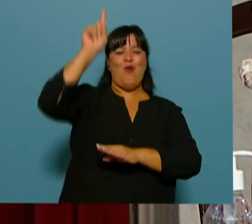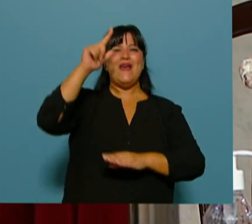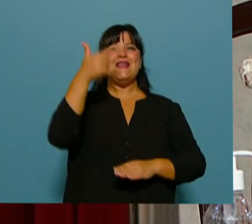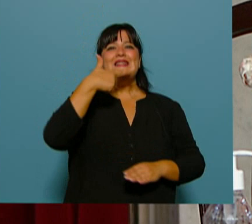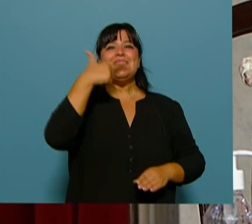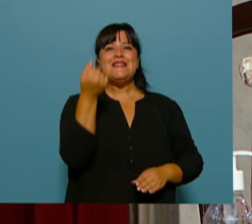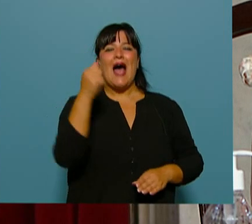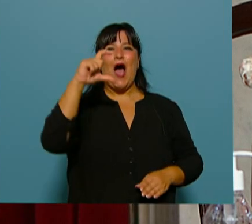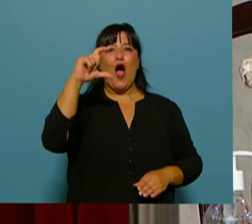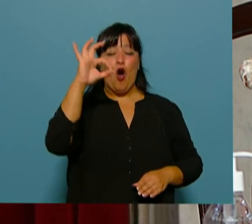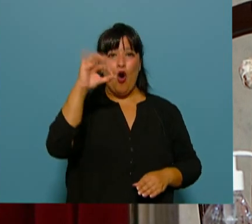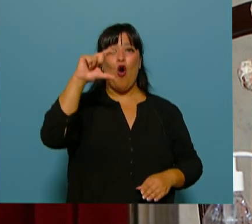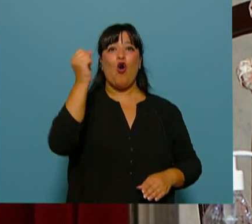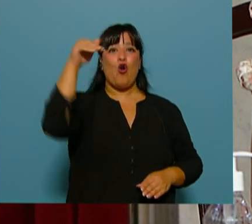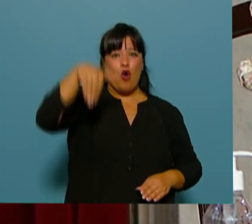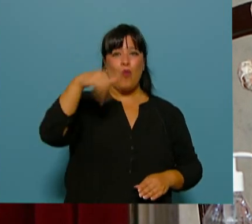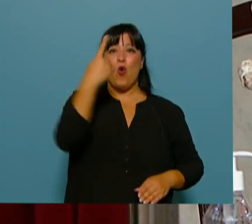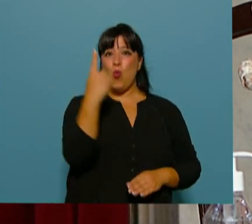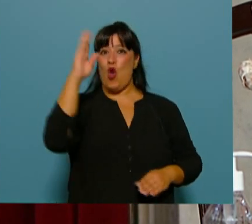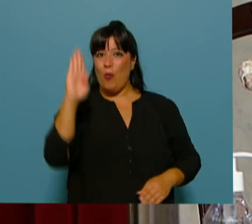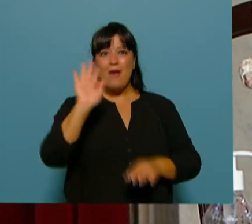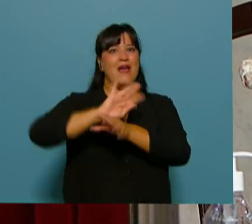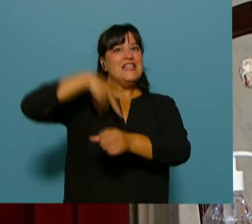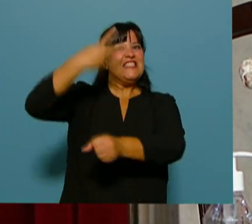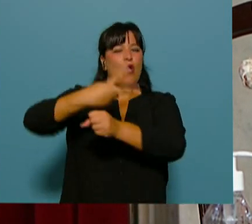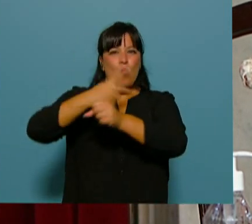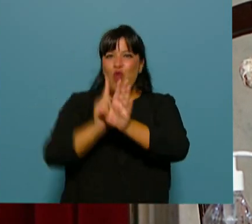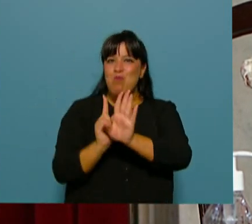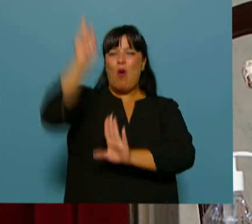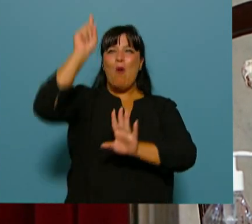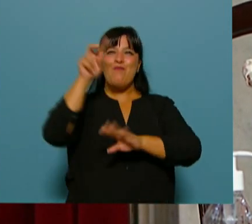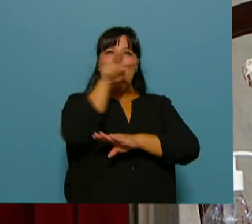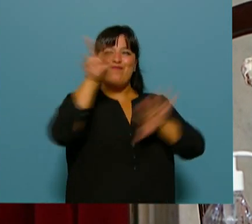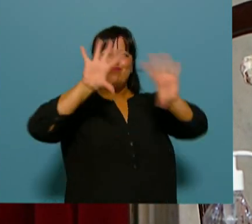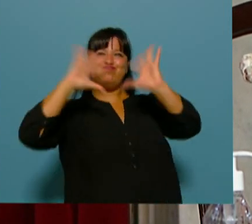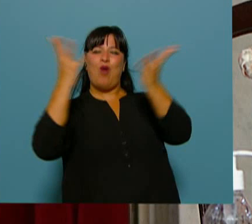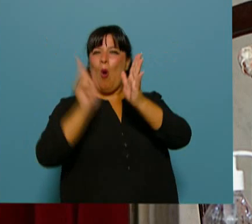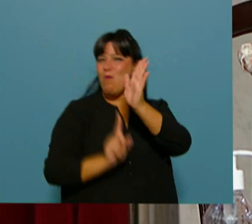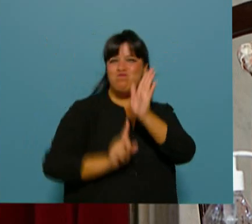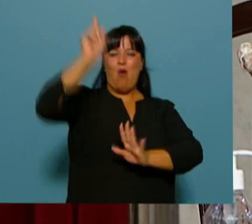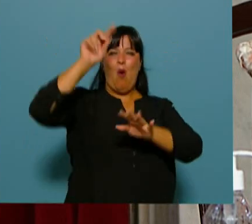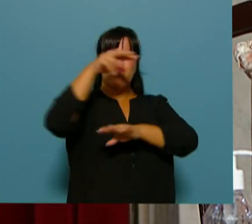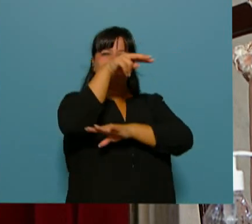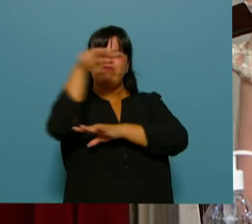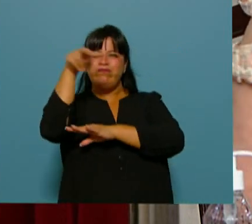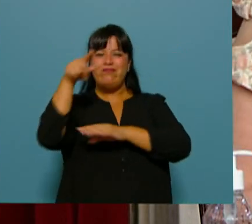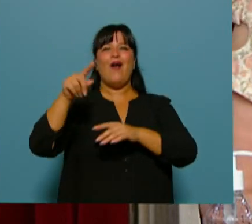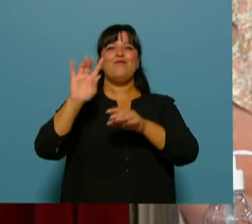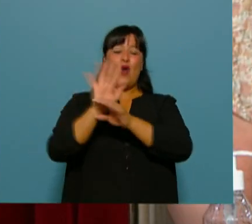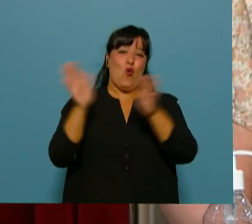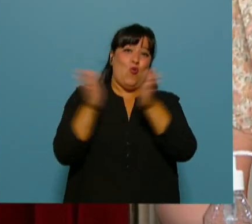SAOCOM-1B, el segundo satélite argentino de observación de la Tierra que se lanza al espacio junto al